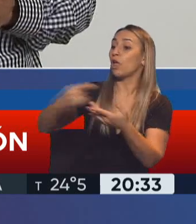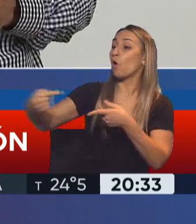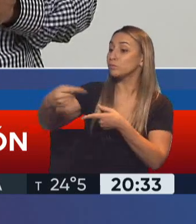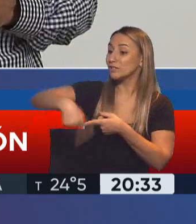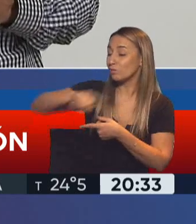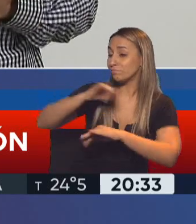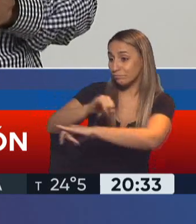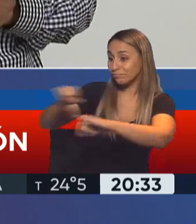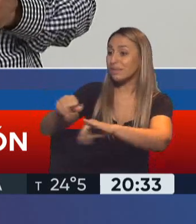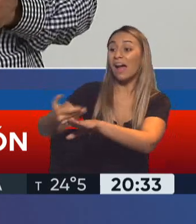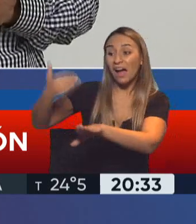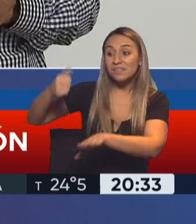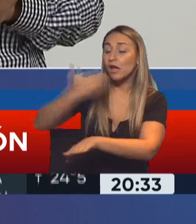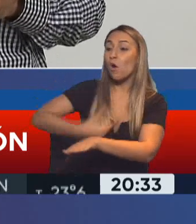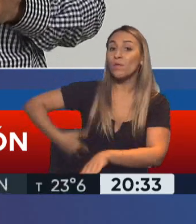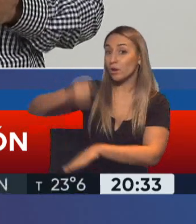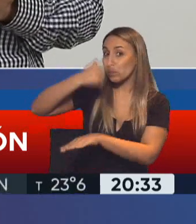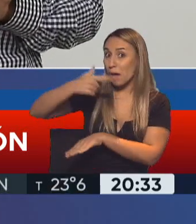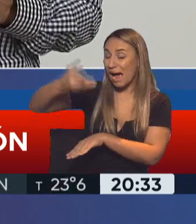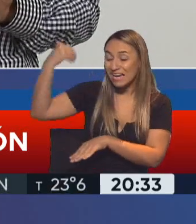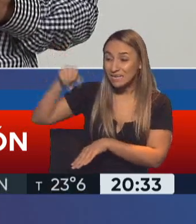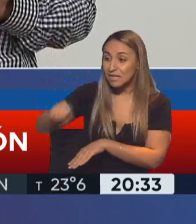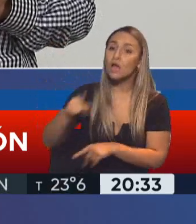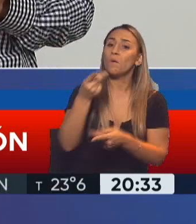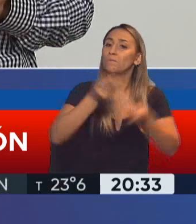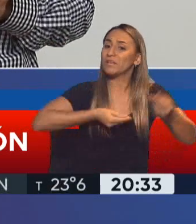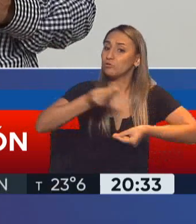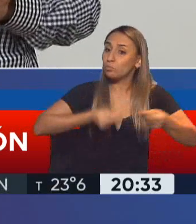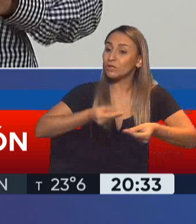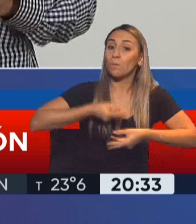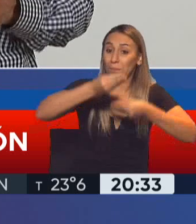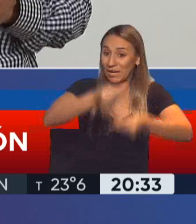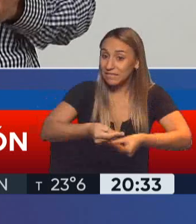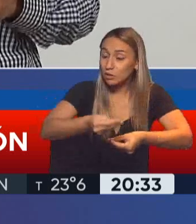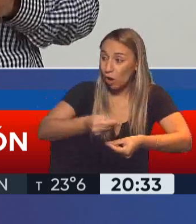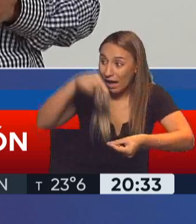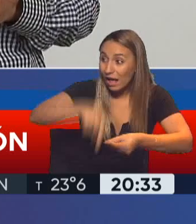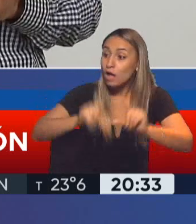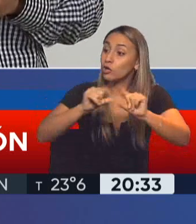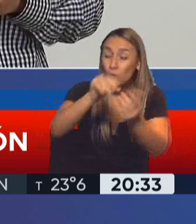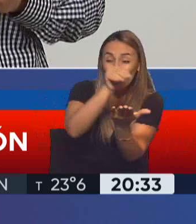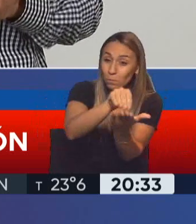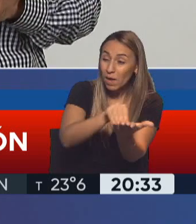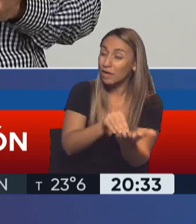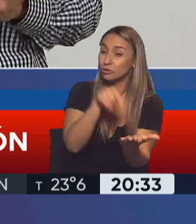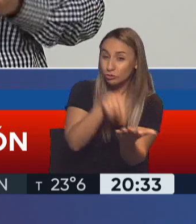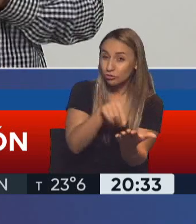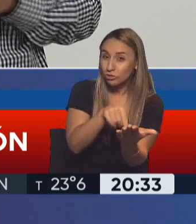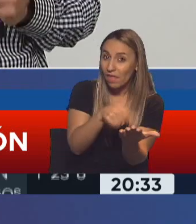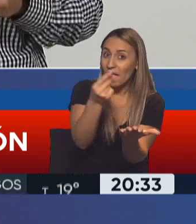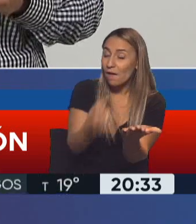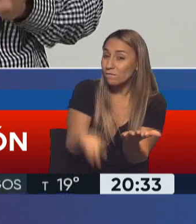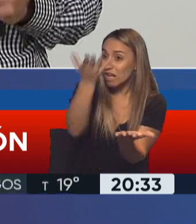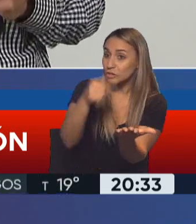gobierno de macri cuando fue el gobierno de macri se presentó al presupuesto en este recinto los números que presentaron de la inflación